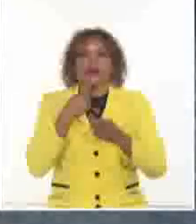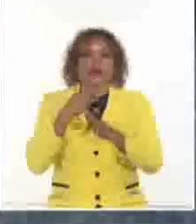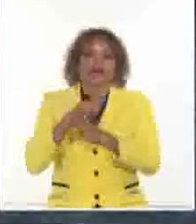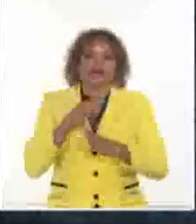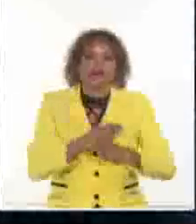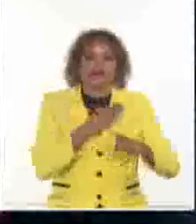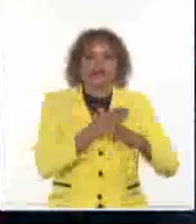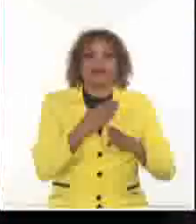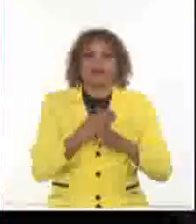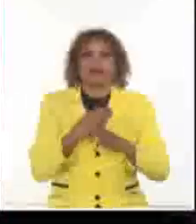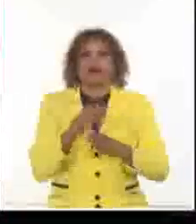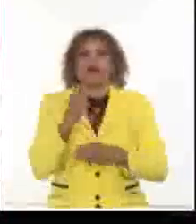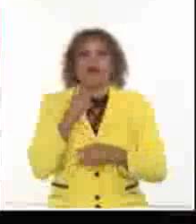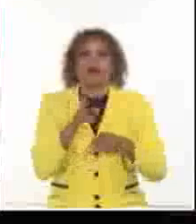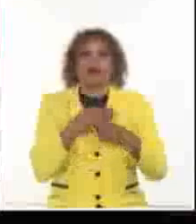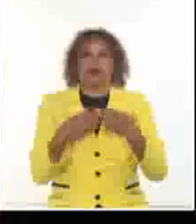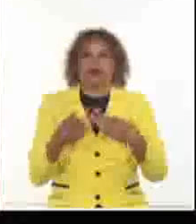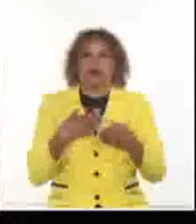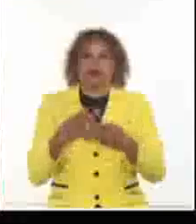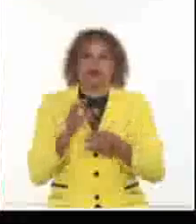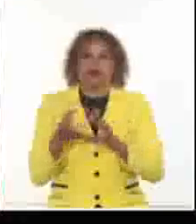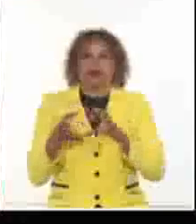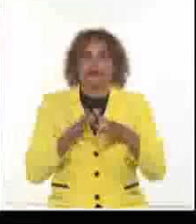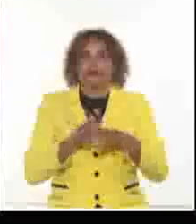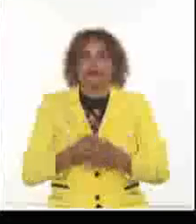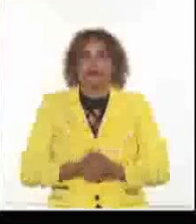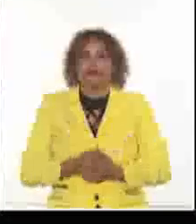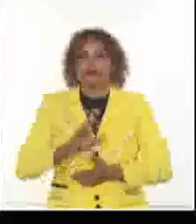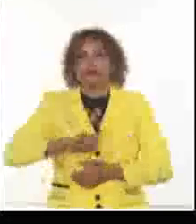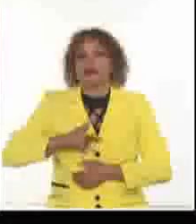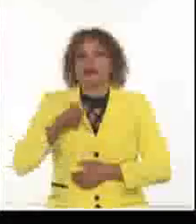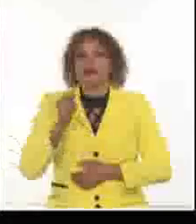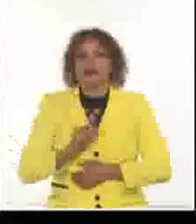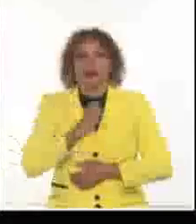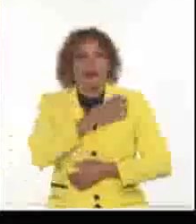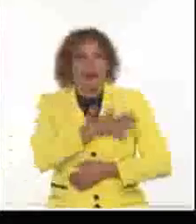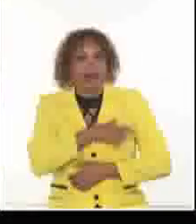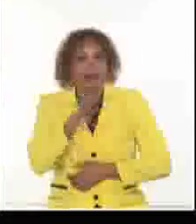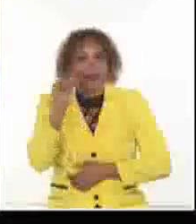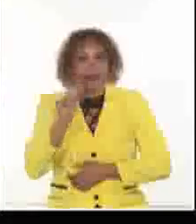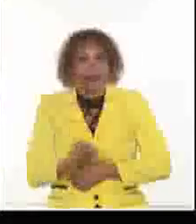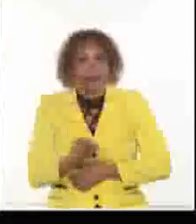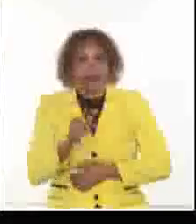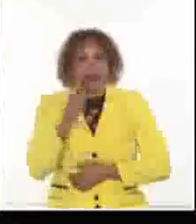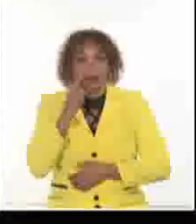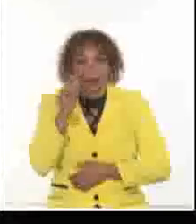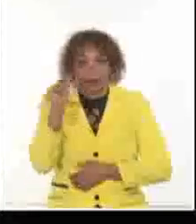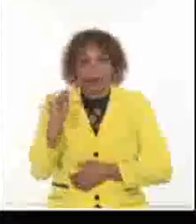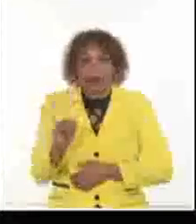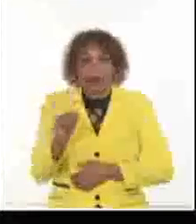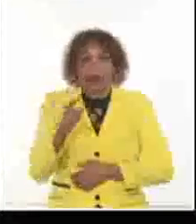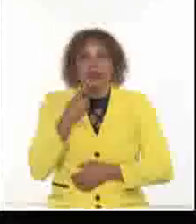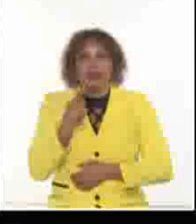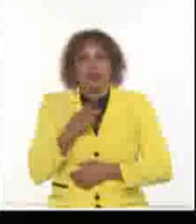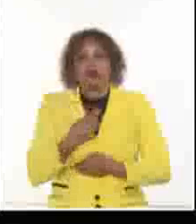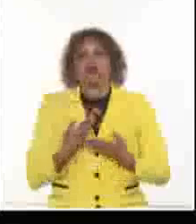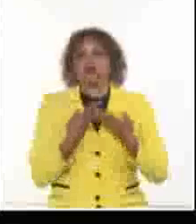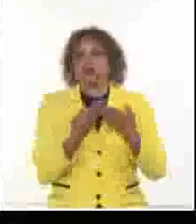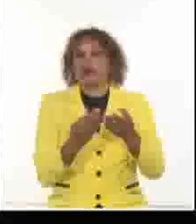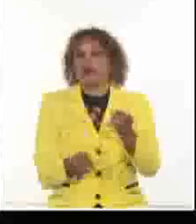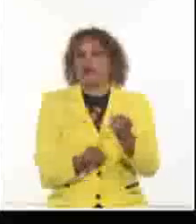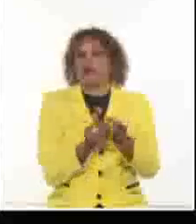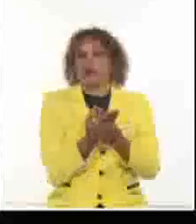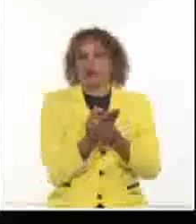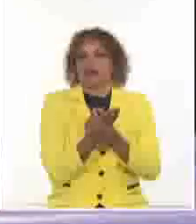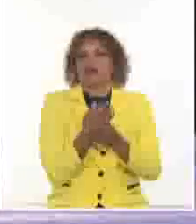discriminación por razones de género. El artista de origen palestino, Clarissa Vitar, está entre quienes fueron reconocidos.